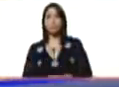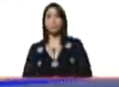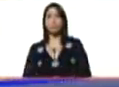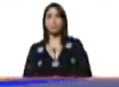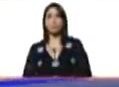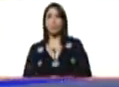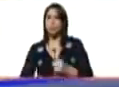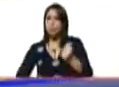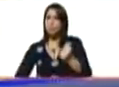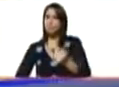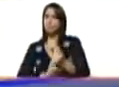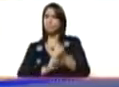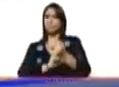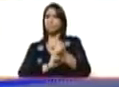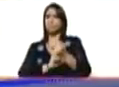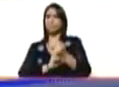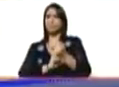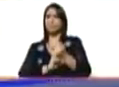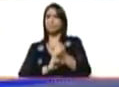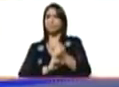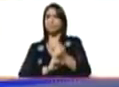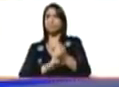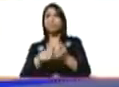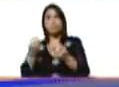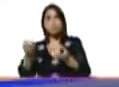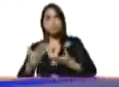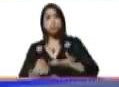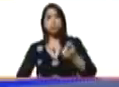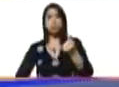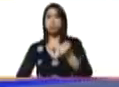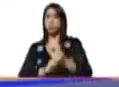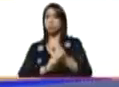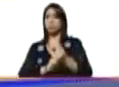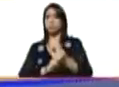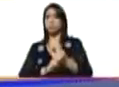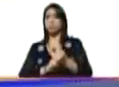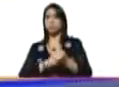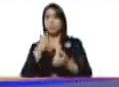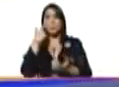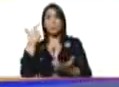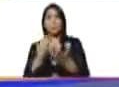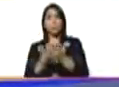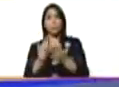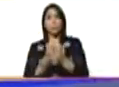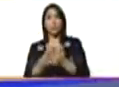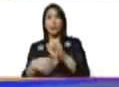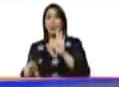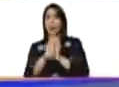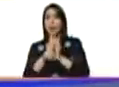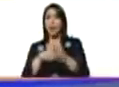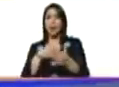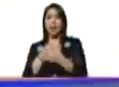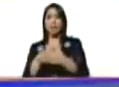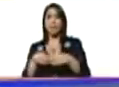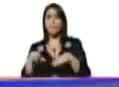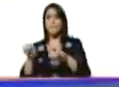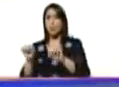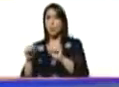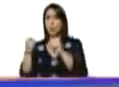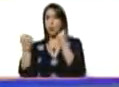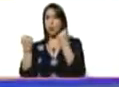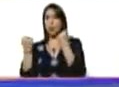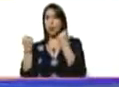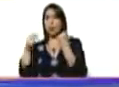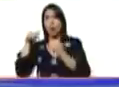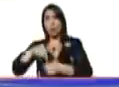aporte, su apoyo, para aprobar la ley antibloqueo. Aquí la